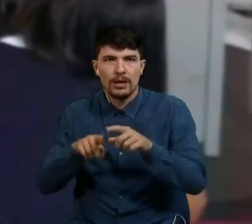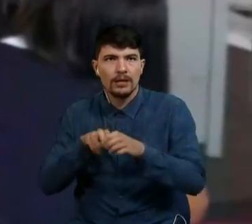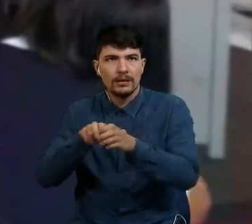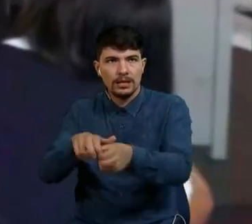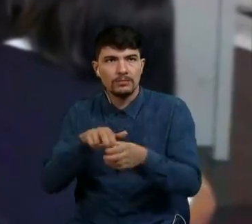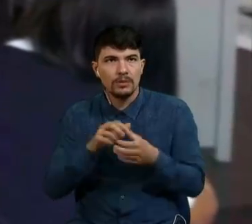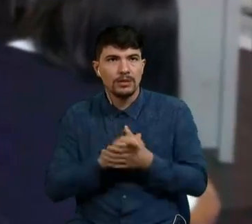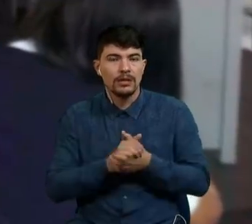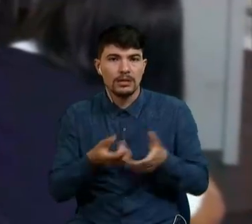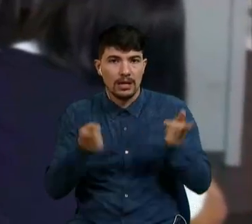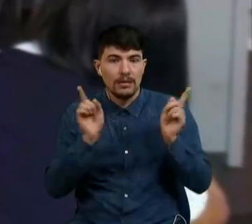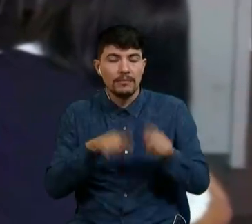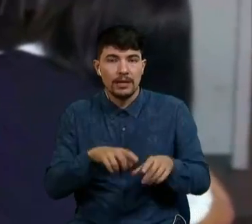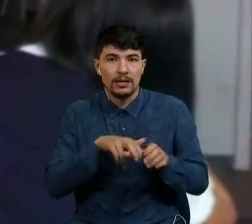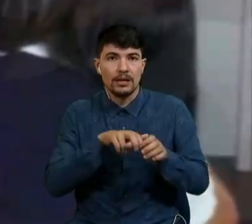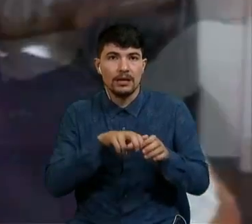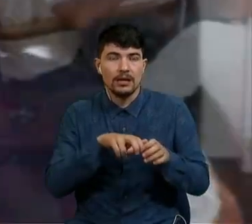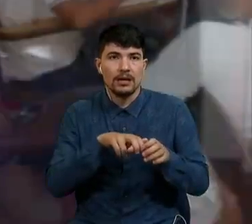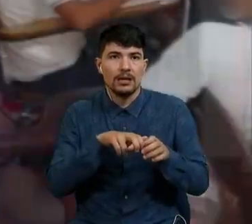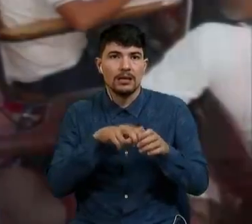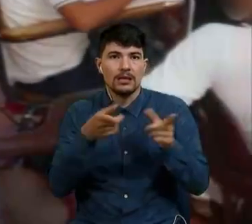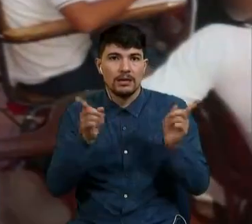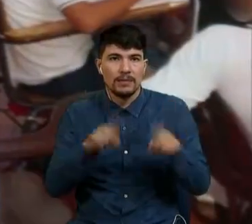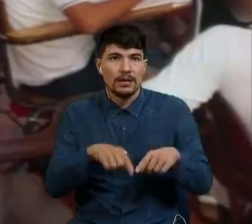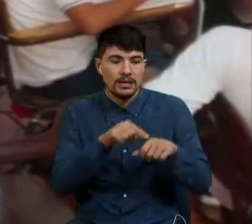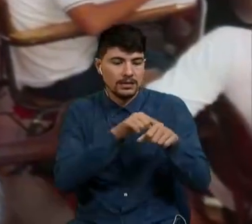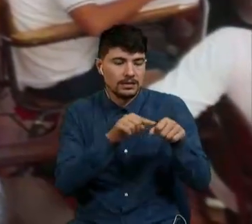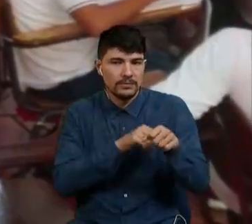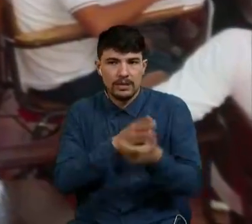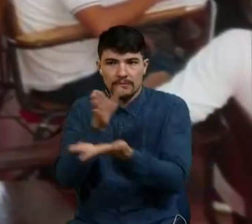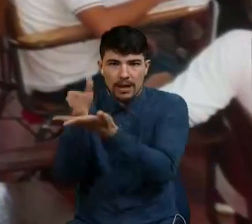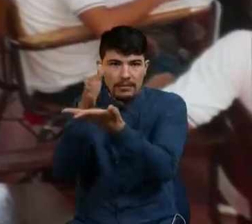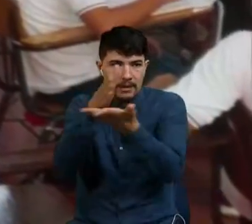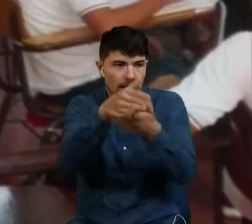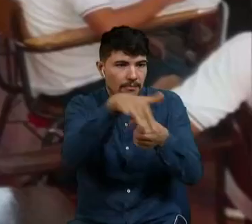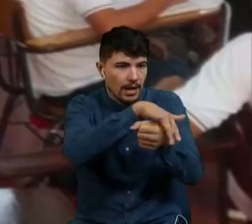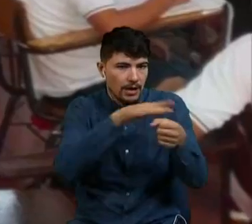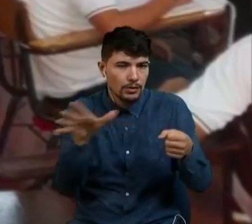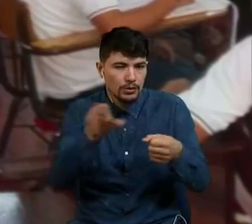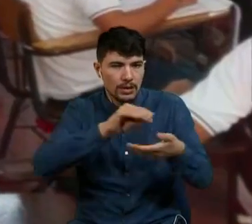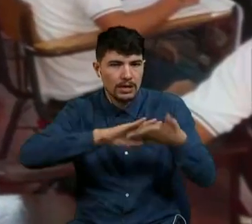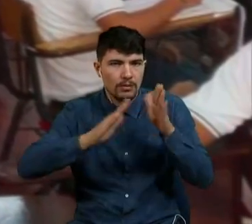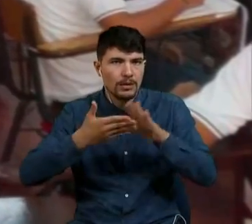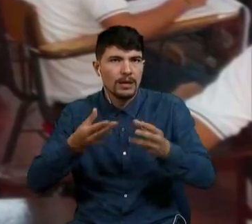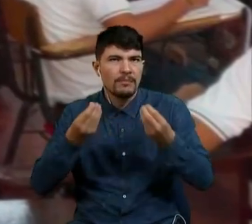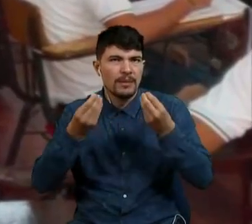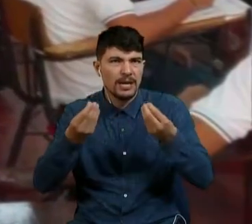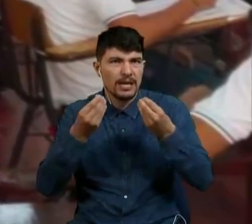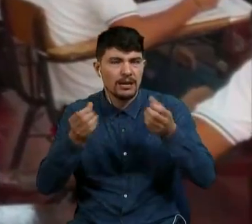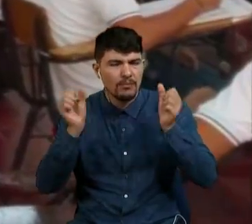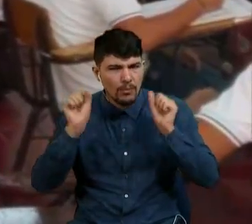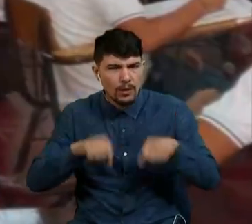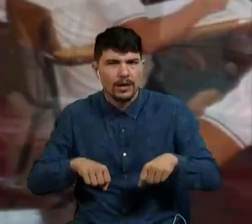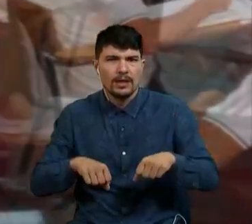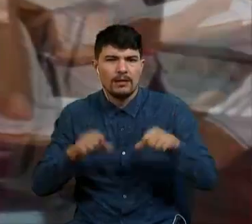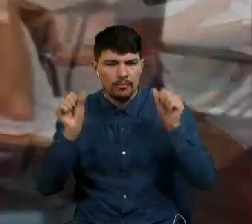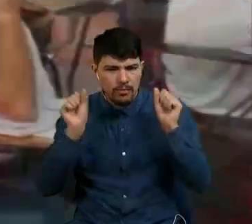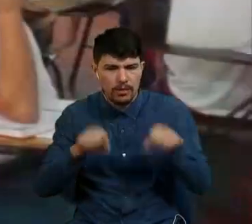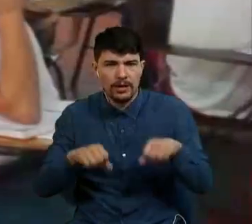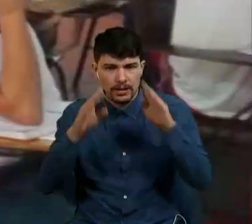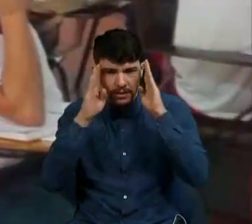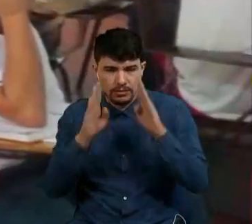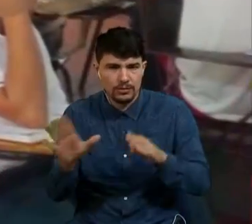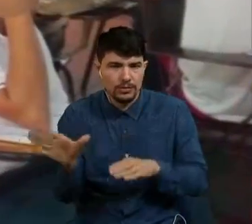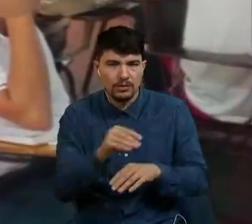también el desplazamiento de la infraestructura del sisbén hacia los barrios hacia las comunes para que se desconcentre también la atención